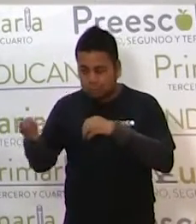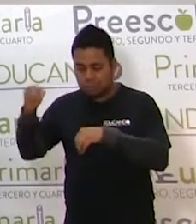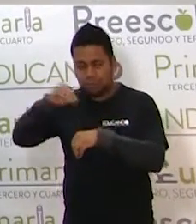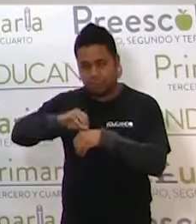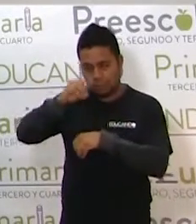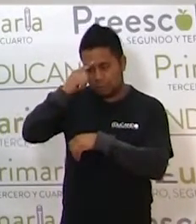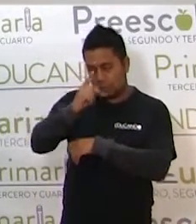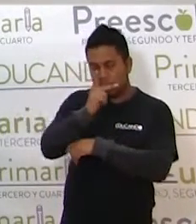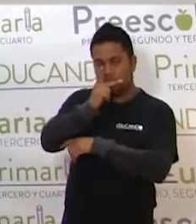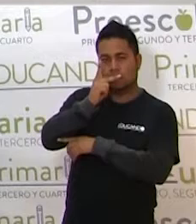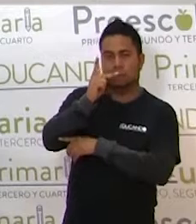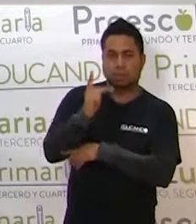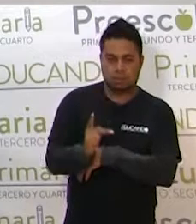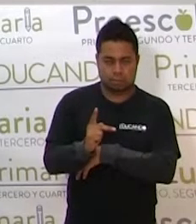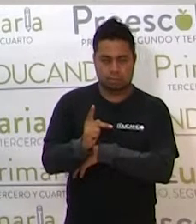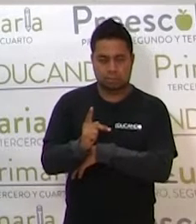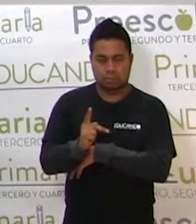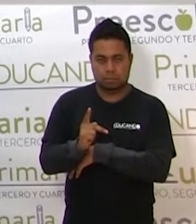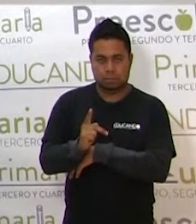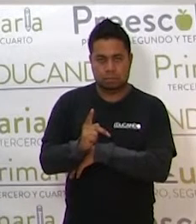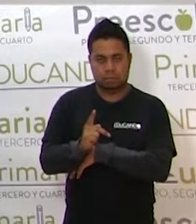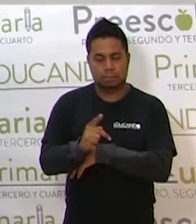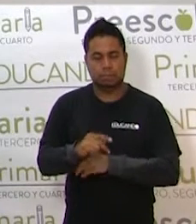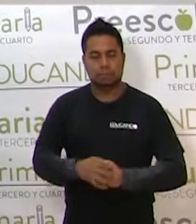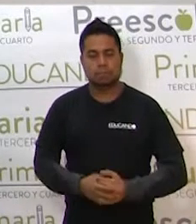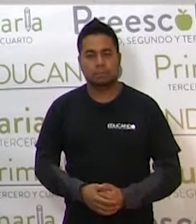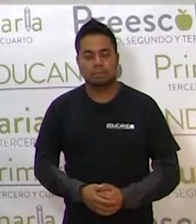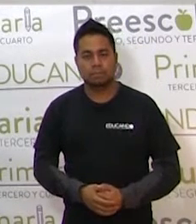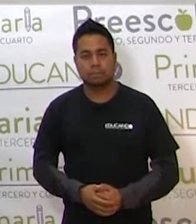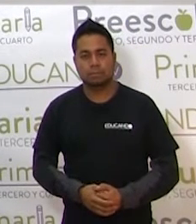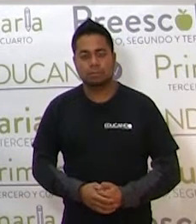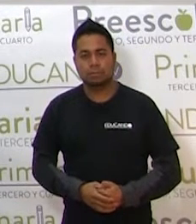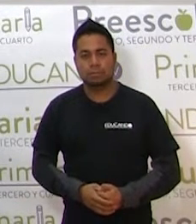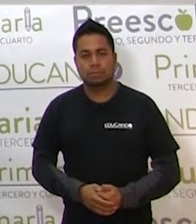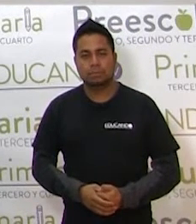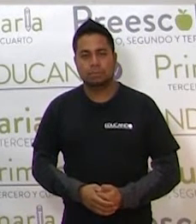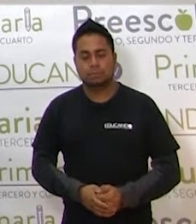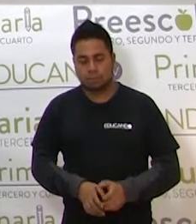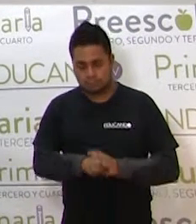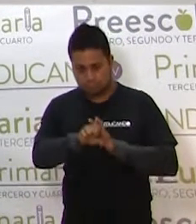palabras bien va a estar en la